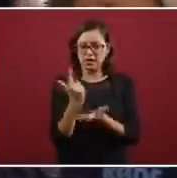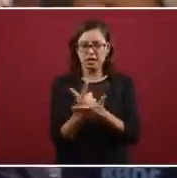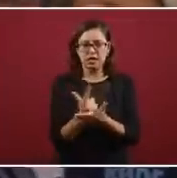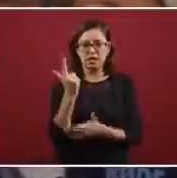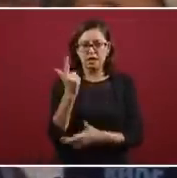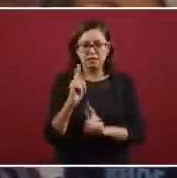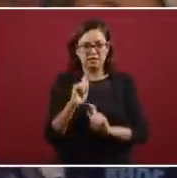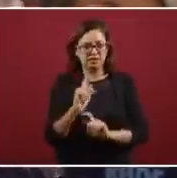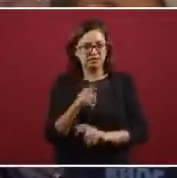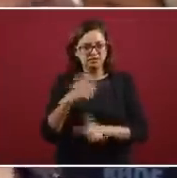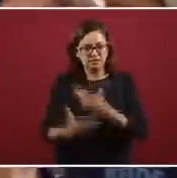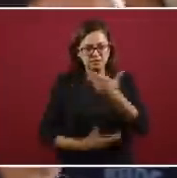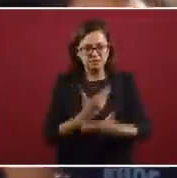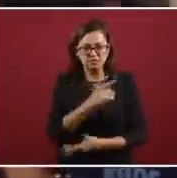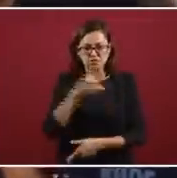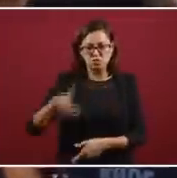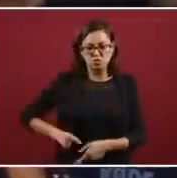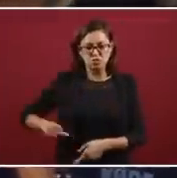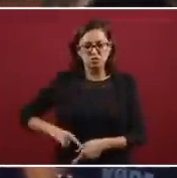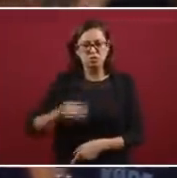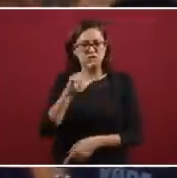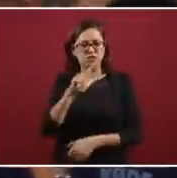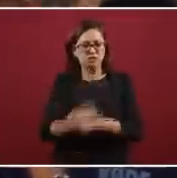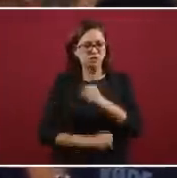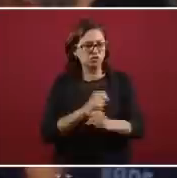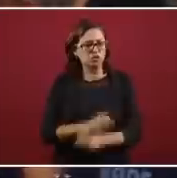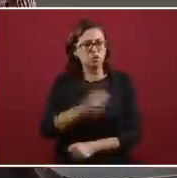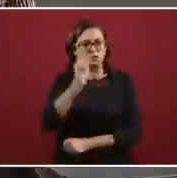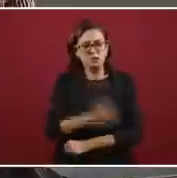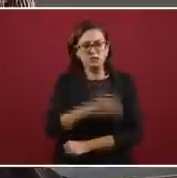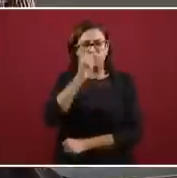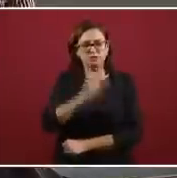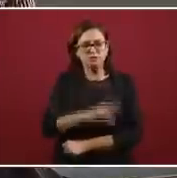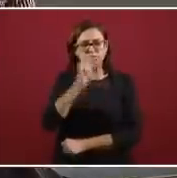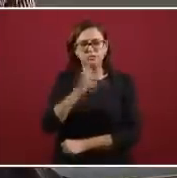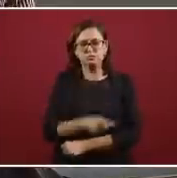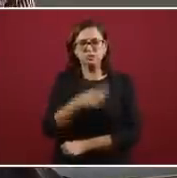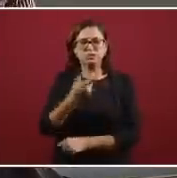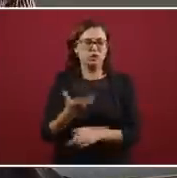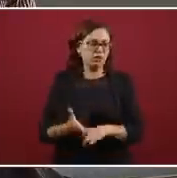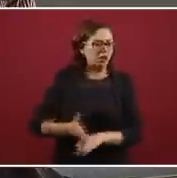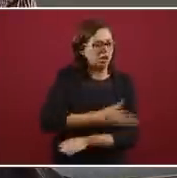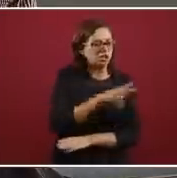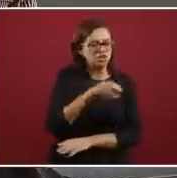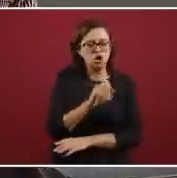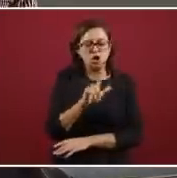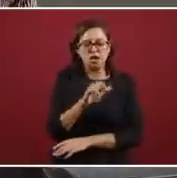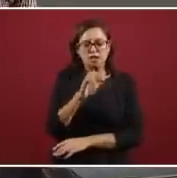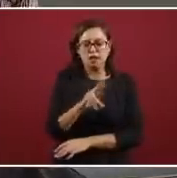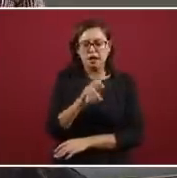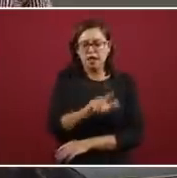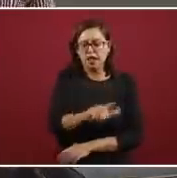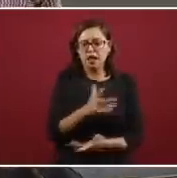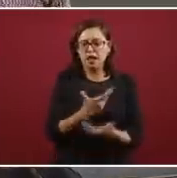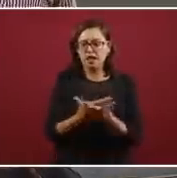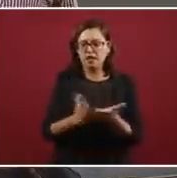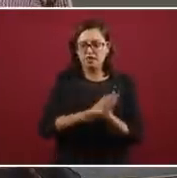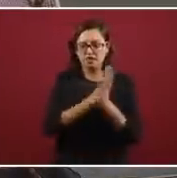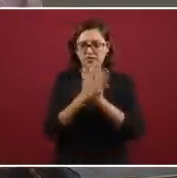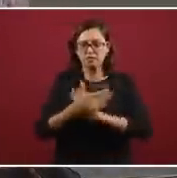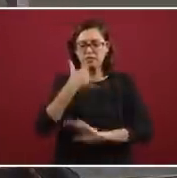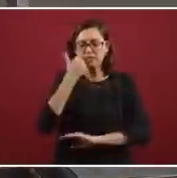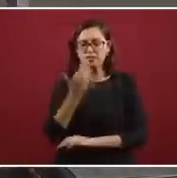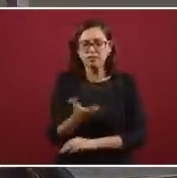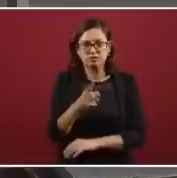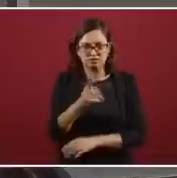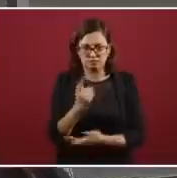dejar en manos de servidores públicos que llevan 18 años operando para el sistema que usted se esfuerza por transformar. Y ahorita le hago la segunda pregunta, por